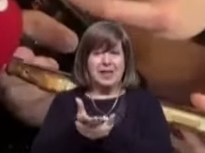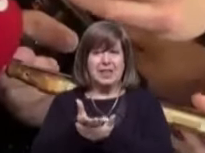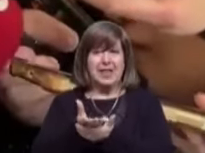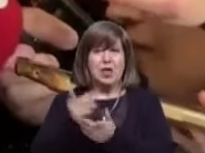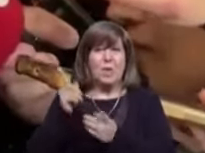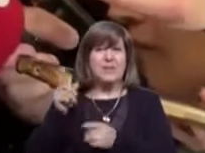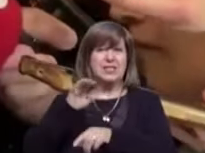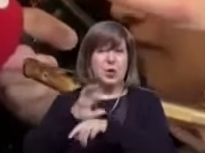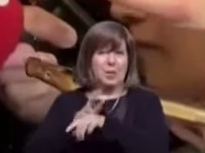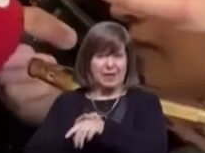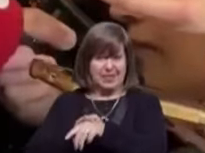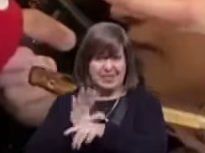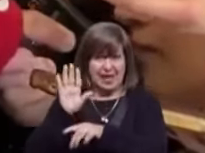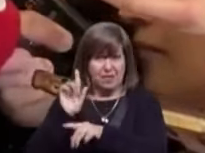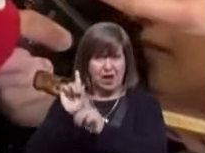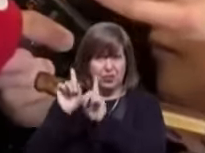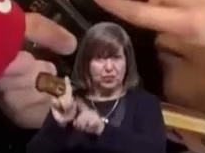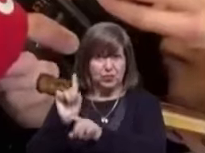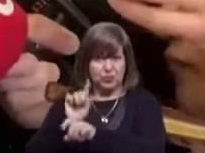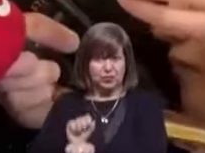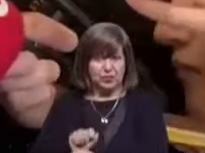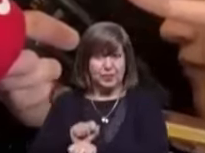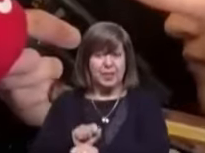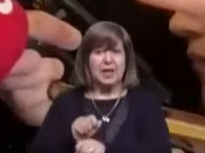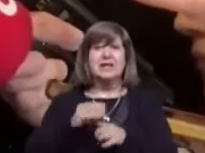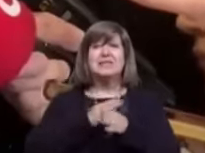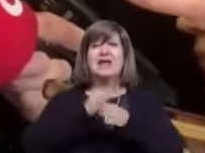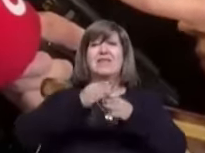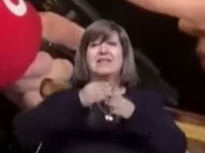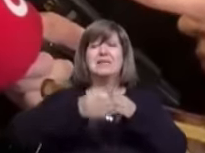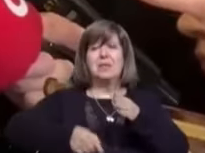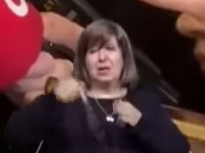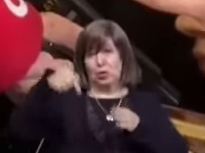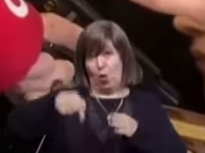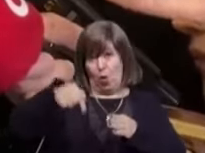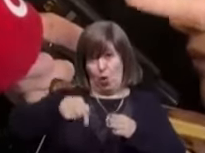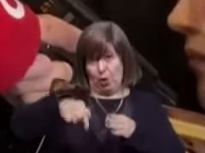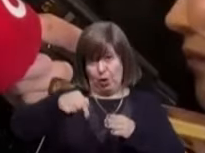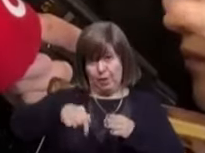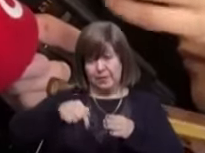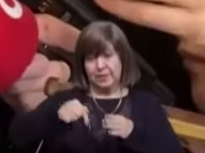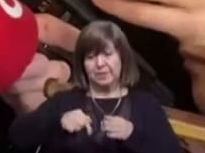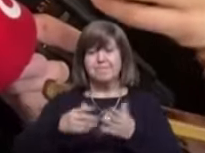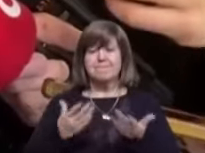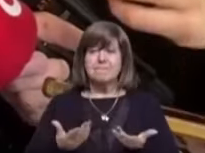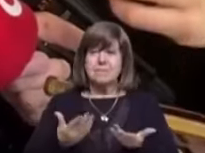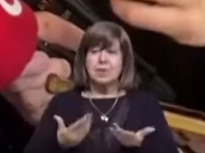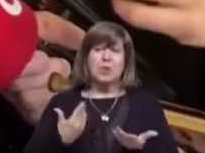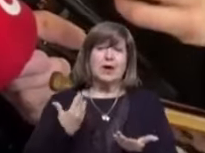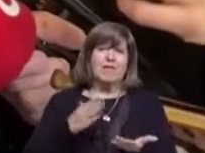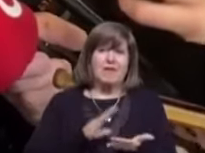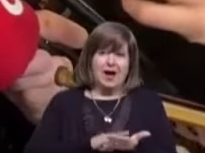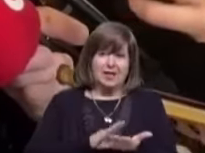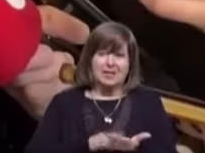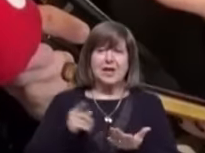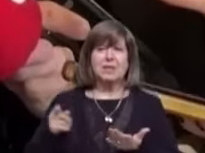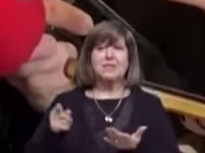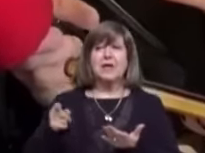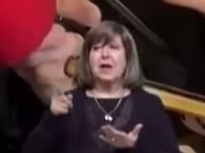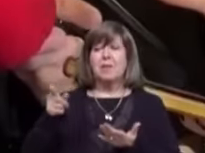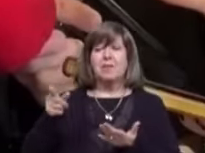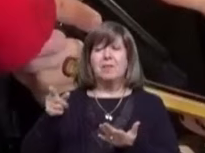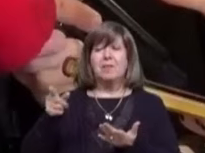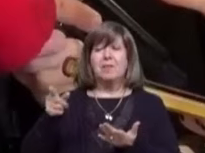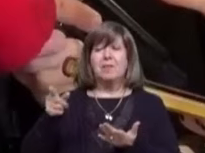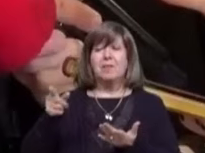prisión preventiva término que a su vez se encuentra vencer cuyo vencimiento es hoy en tal inteligencia para el dictado de la prisión preventiva